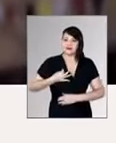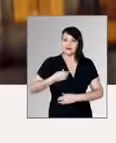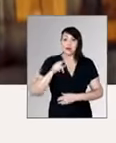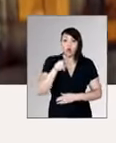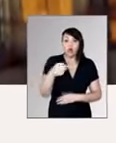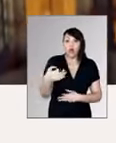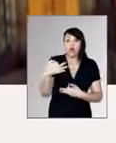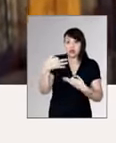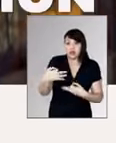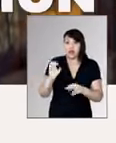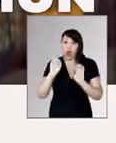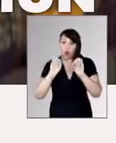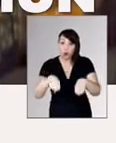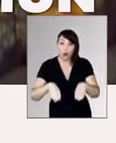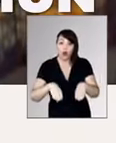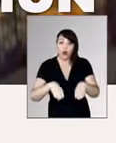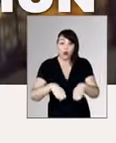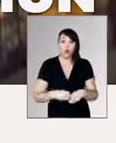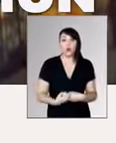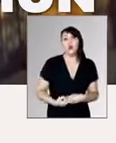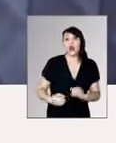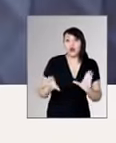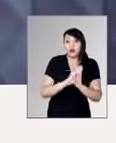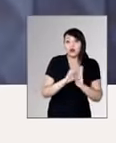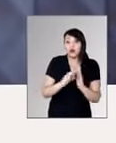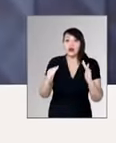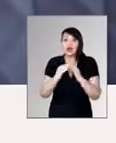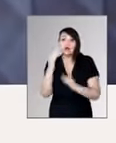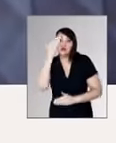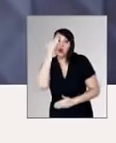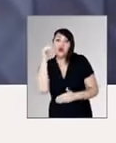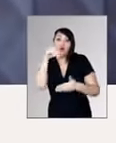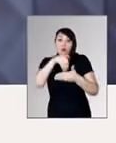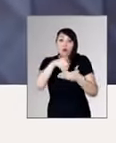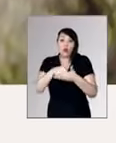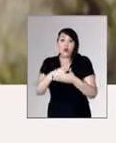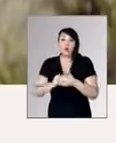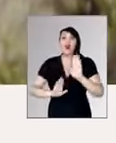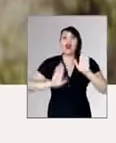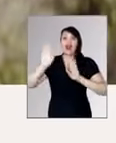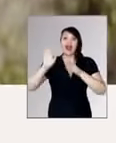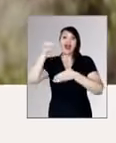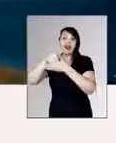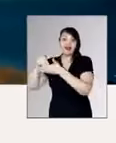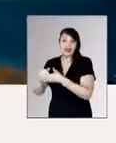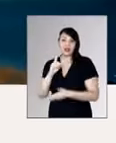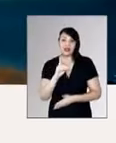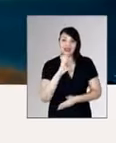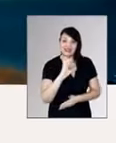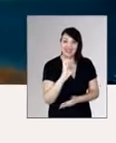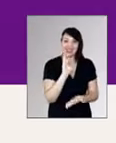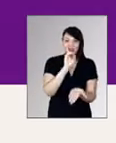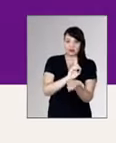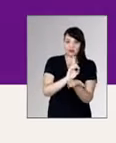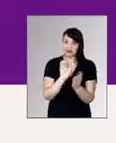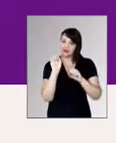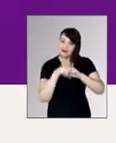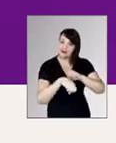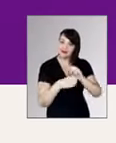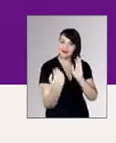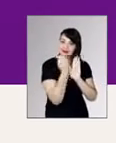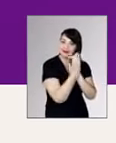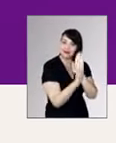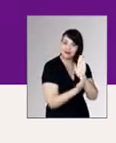estás de acuerdo con que la Constitución debe ser una casa común, vota por los candidatos de la DC, de la lista del apruebo de tu distrito.